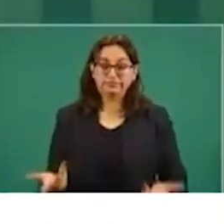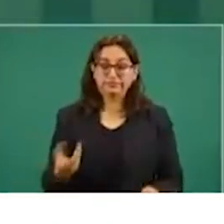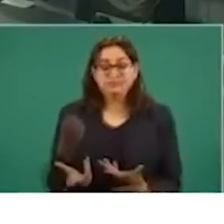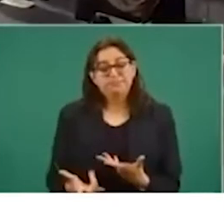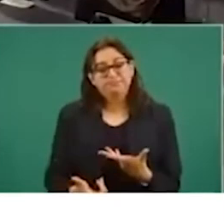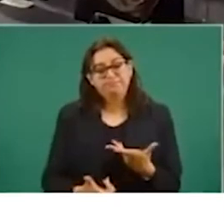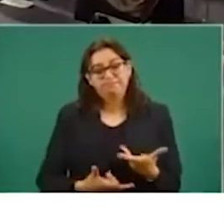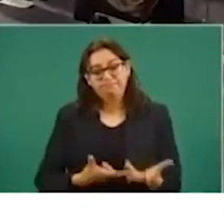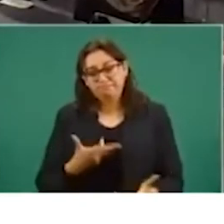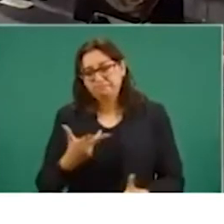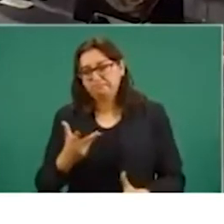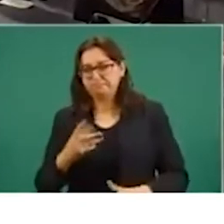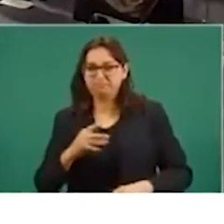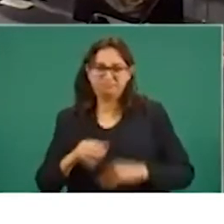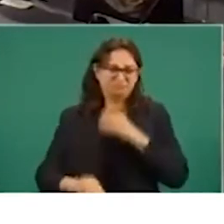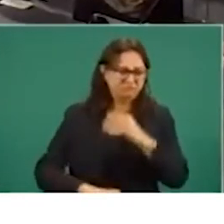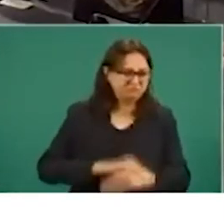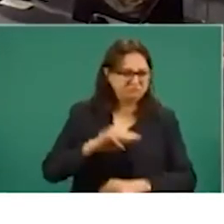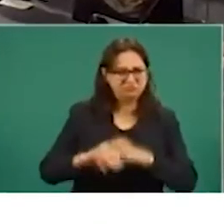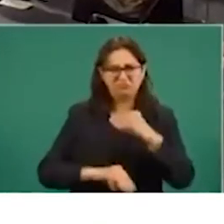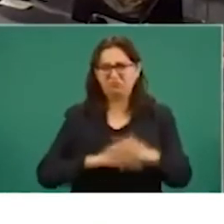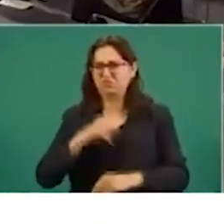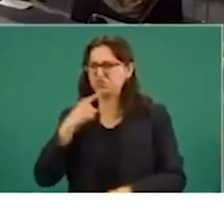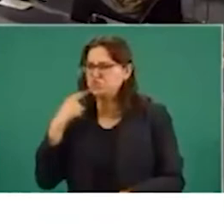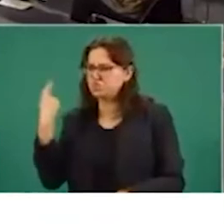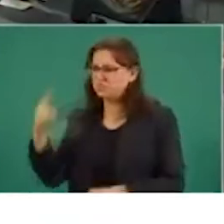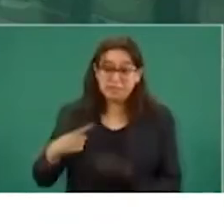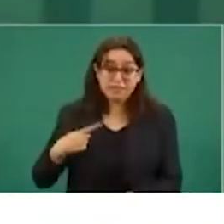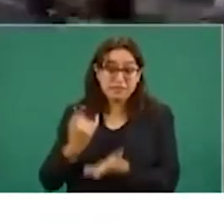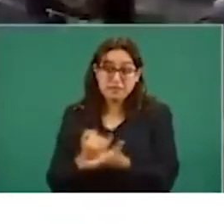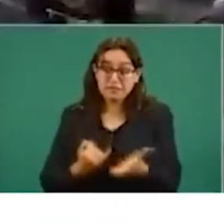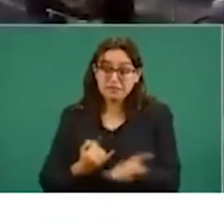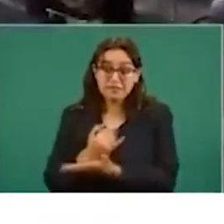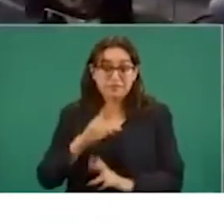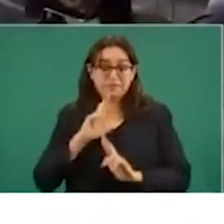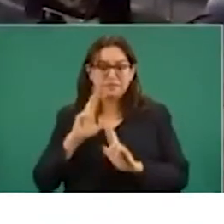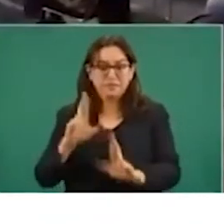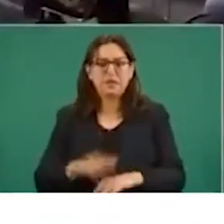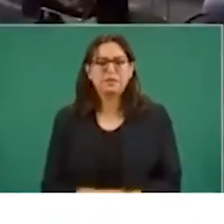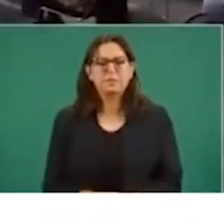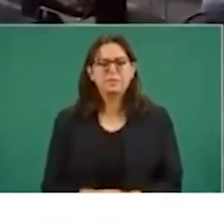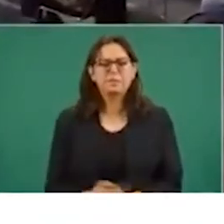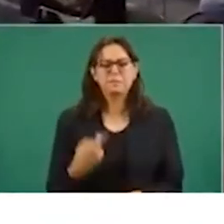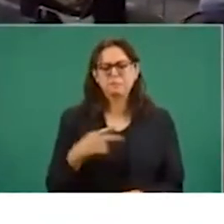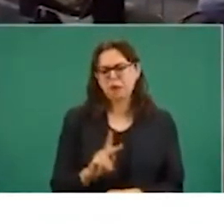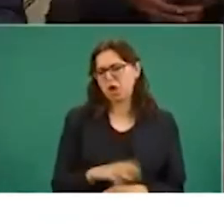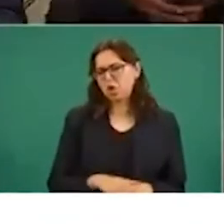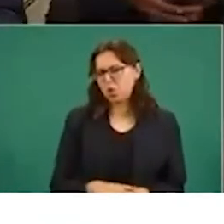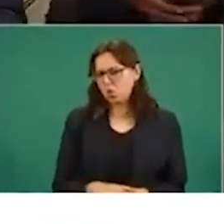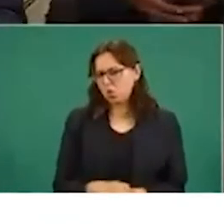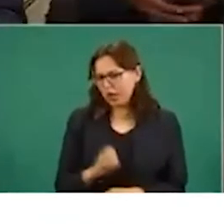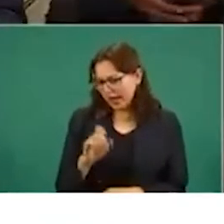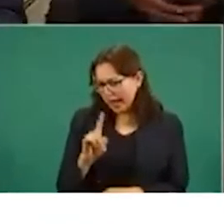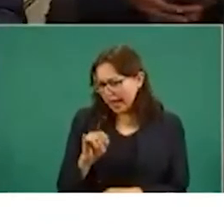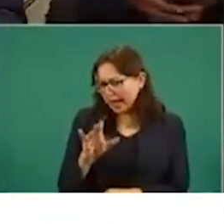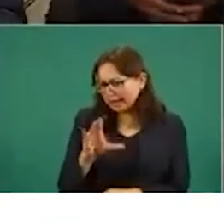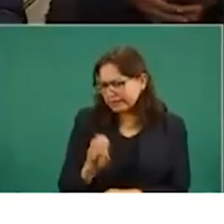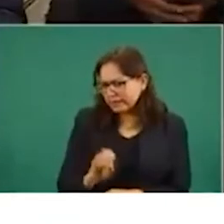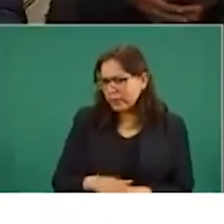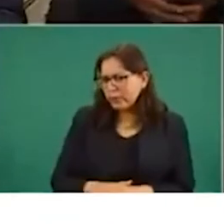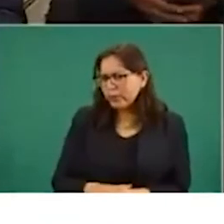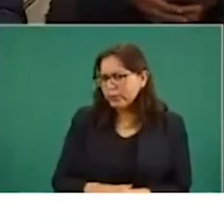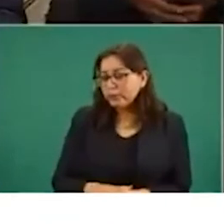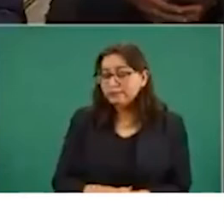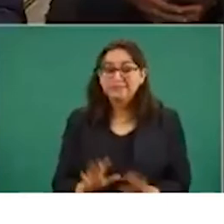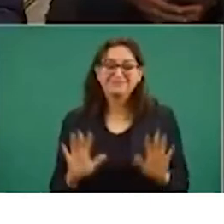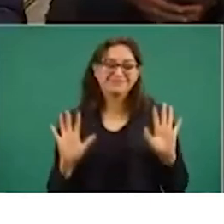genera polémicas, acusaciones. ¿Pero sería éticamente correcto que aún estando unos señalamientos? Es que